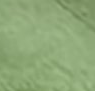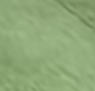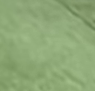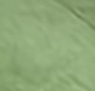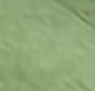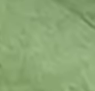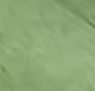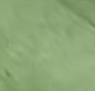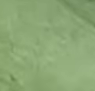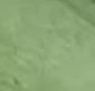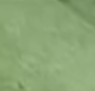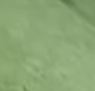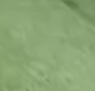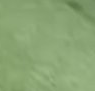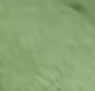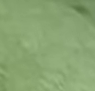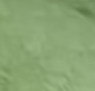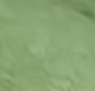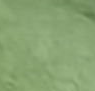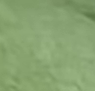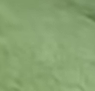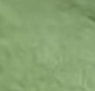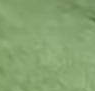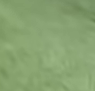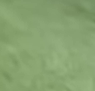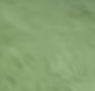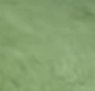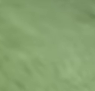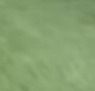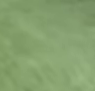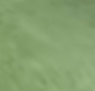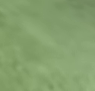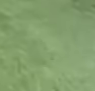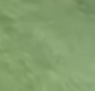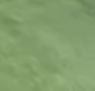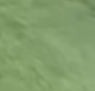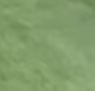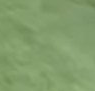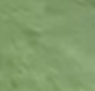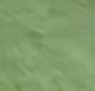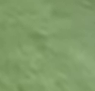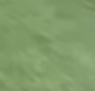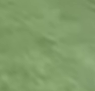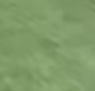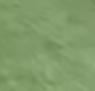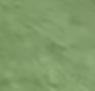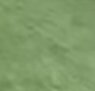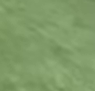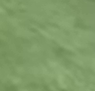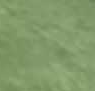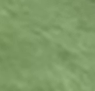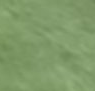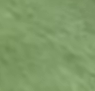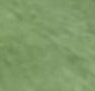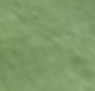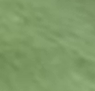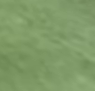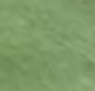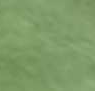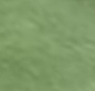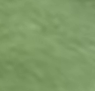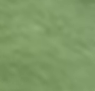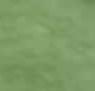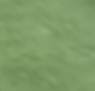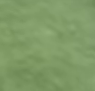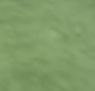el objetivo de fortalecer esta gestión en atención social del pueblo, como lo ha ordenado precisamente el jefe de Estado para atender las